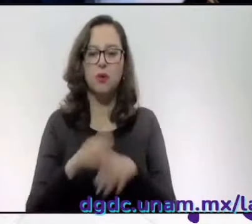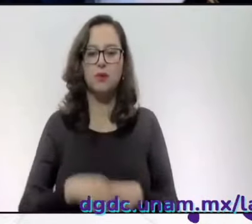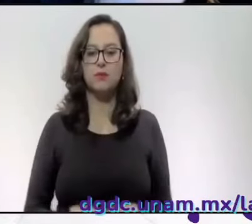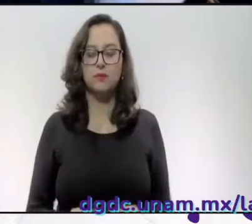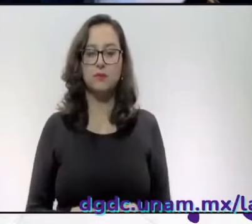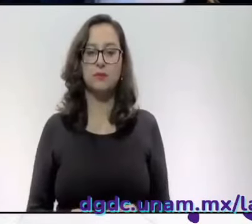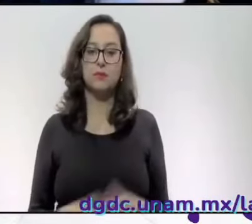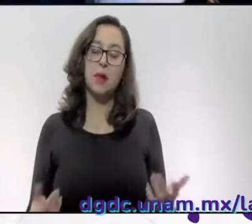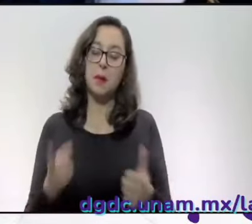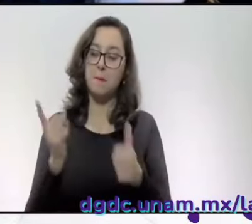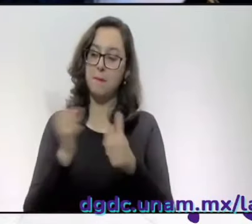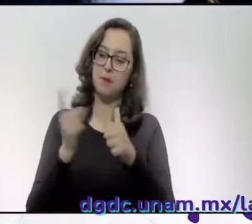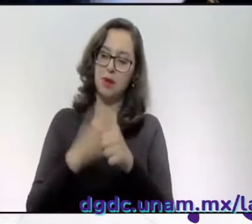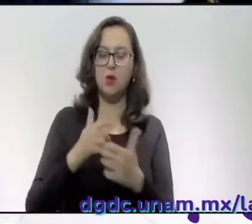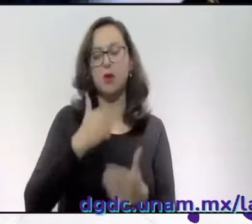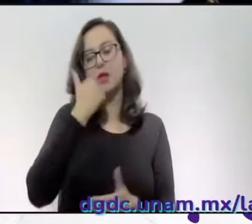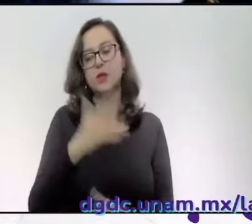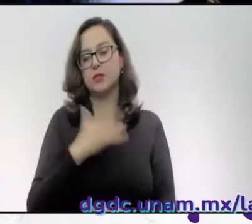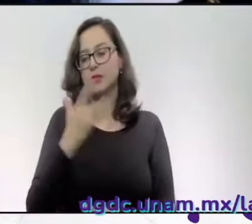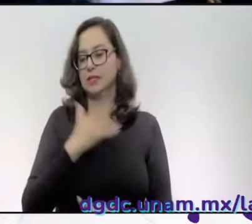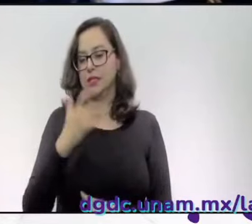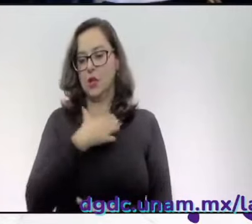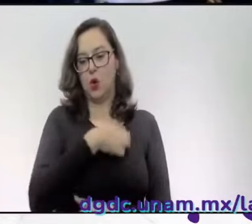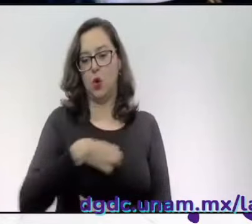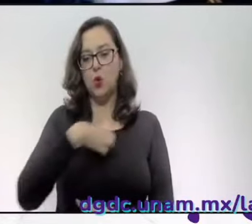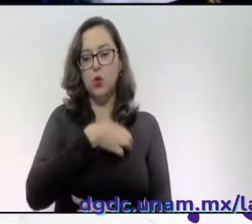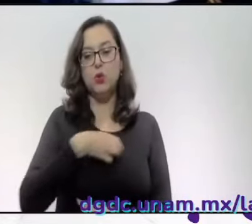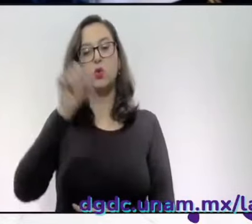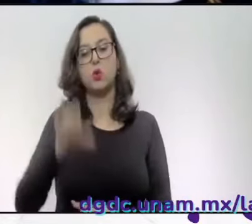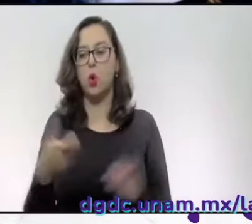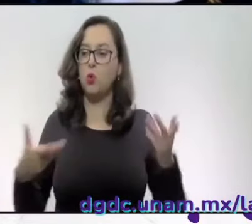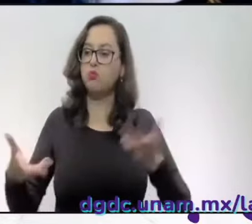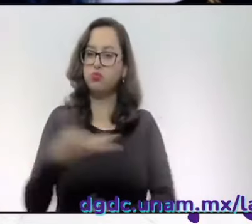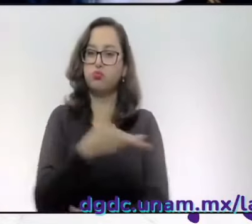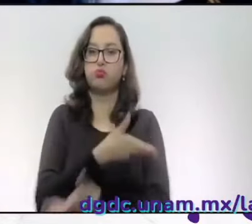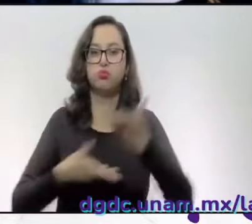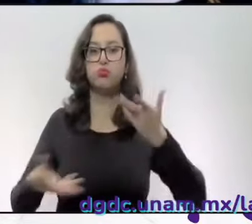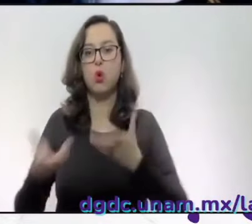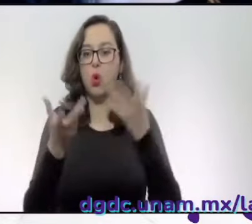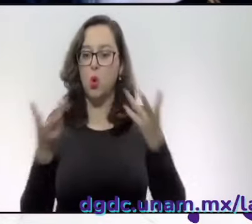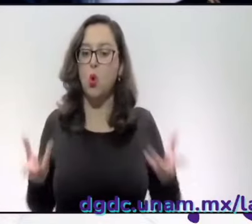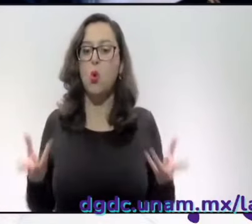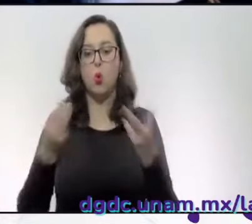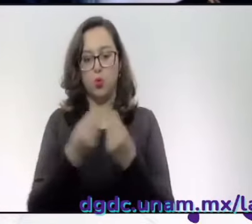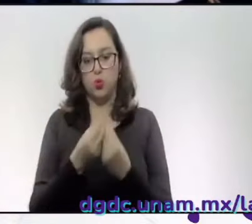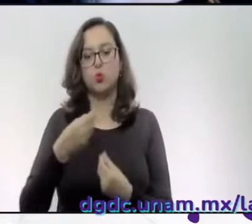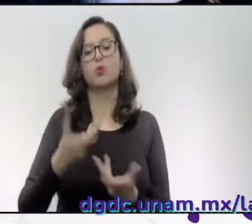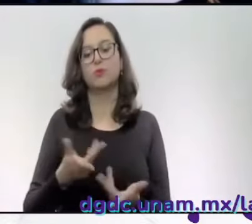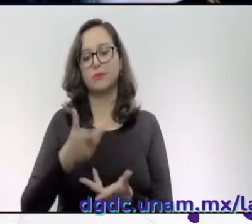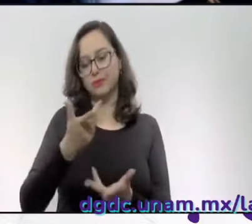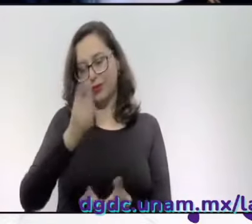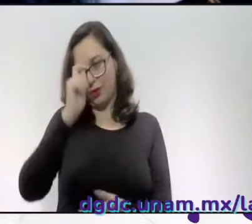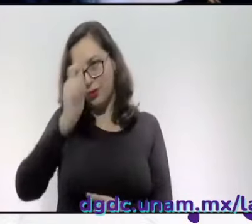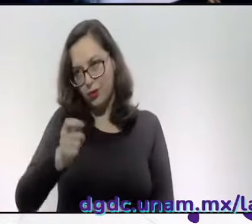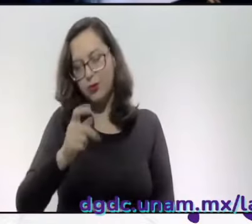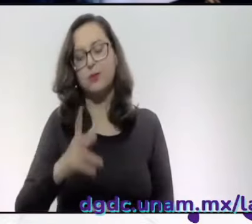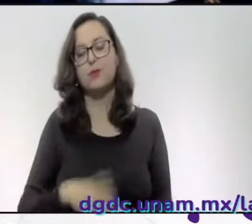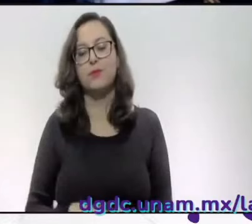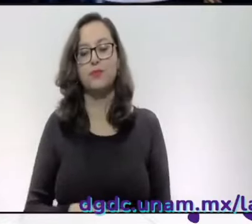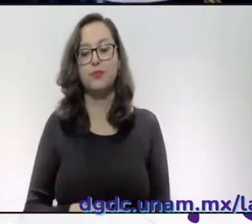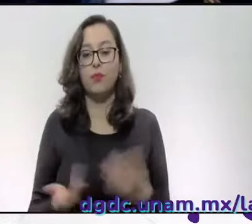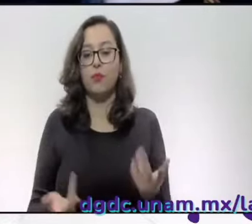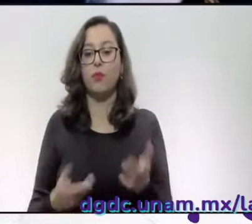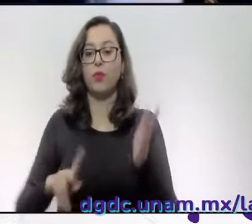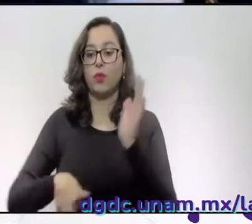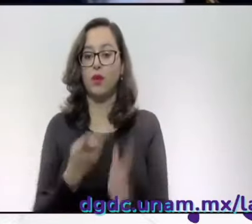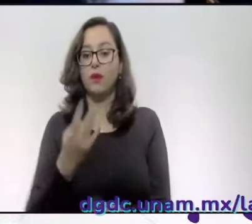aquí con ustedes. La verdad que me hacía mucha ilusión compartir este espacio con ustedes. Y bueno, una vez más en la fiesta de las ciencias y las